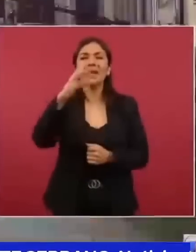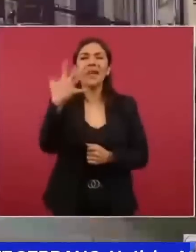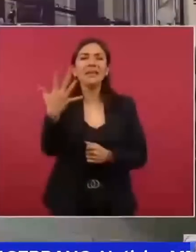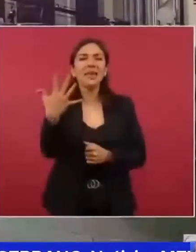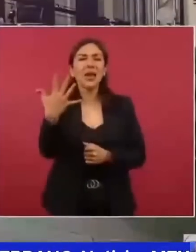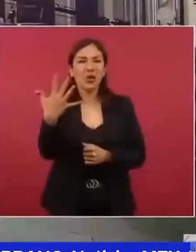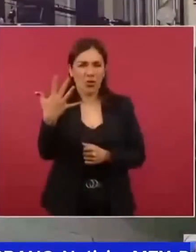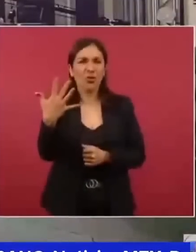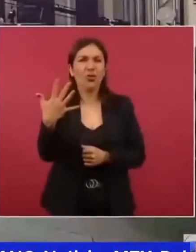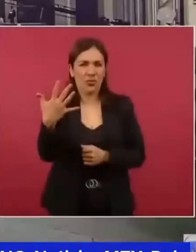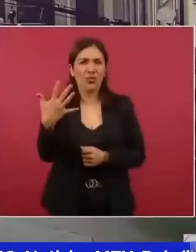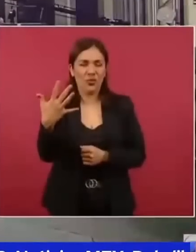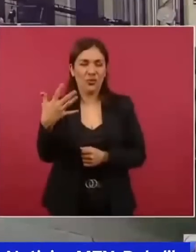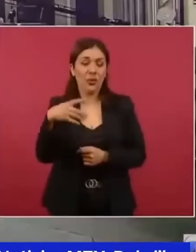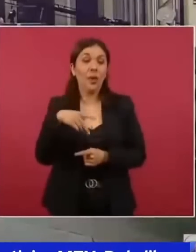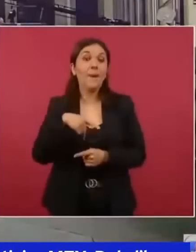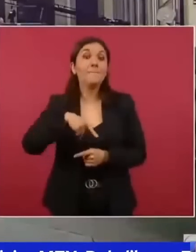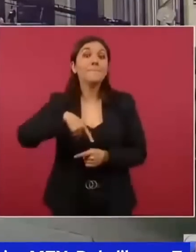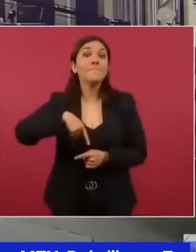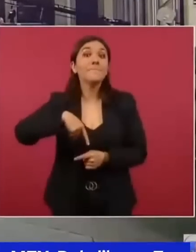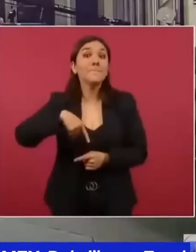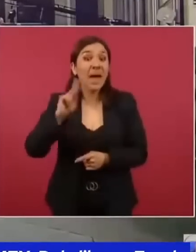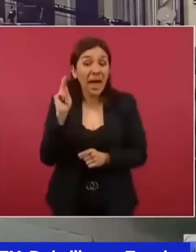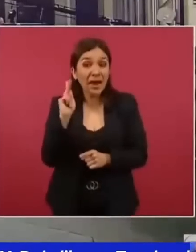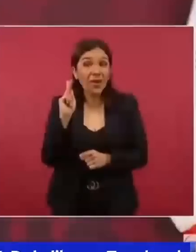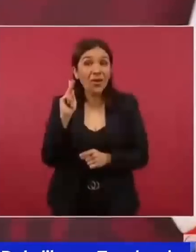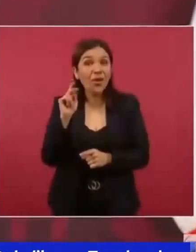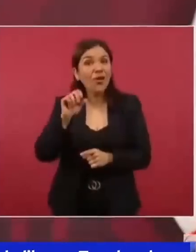C5, pero de la delincuencia.